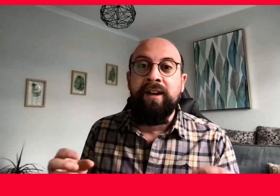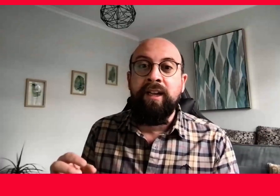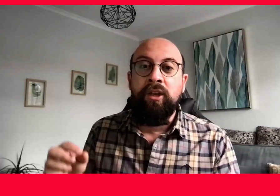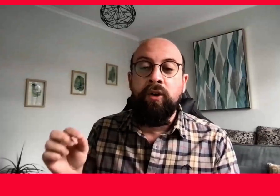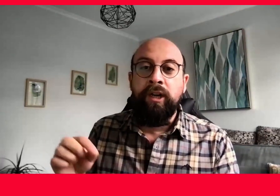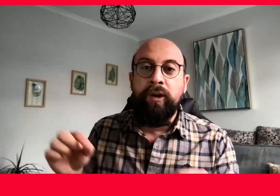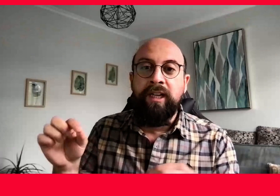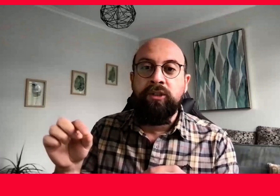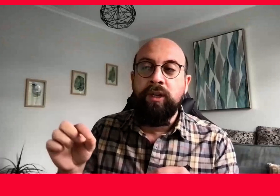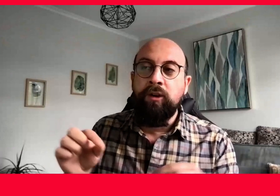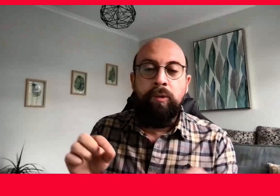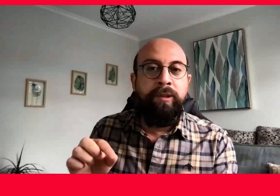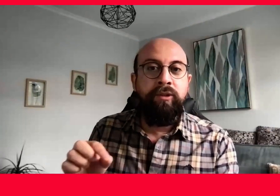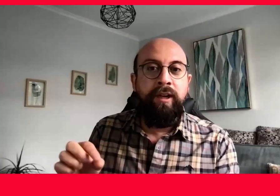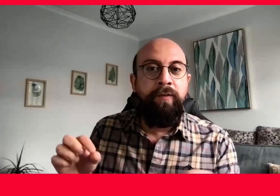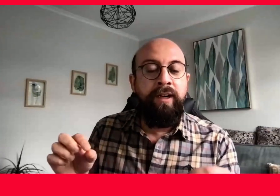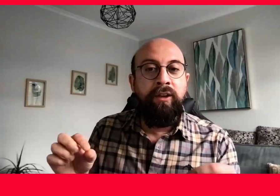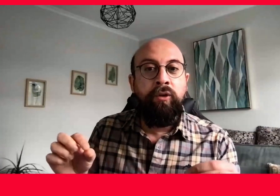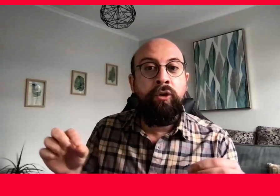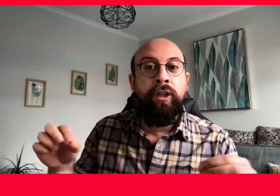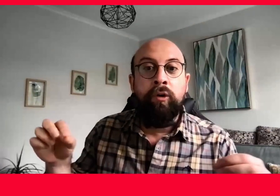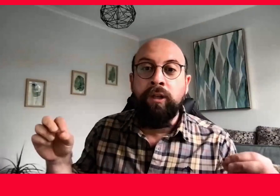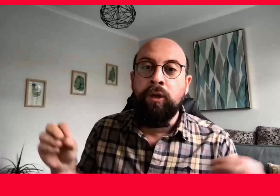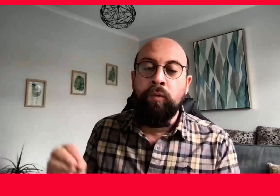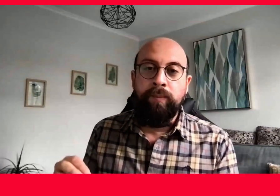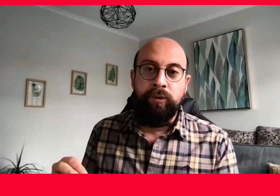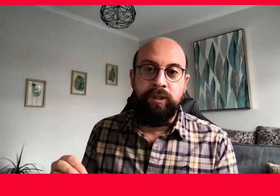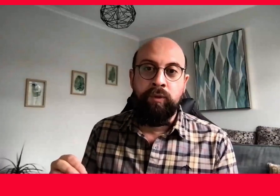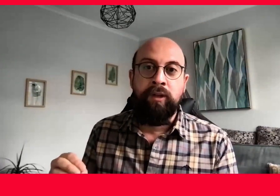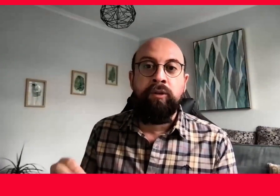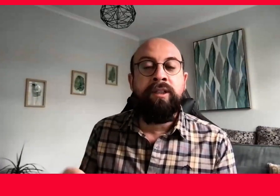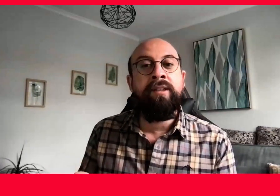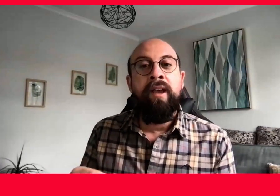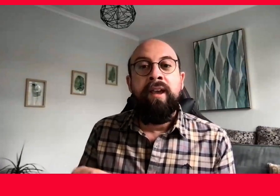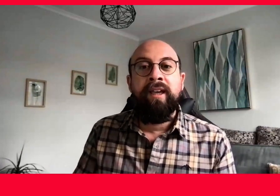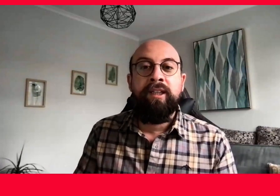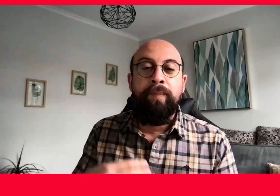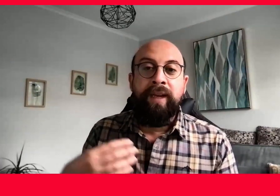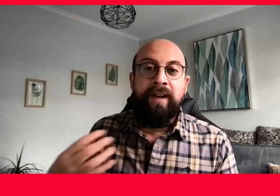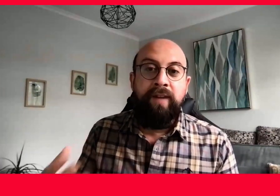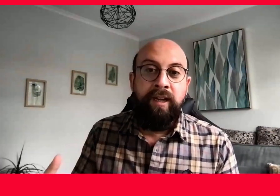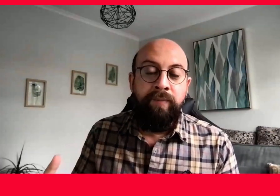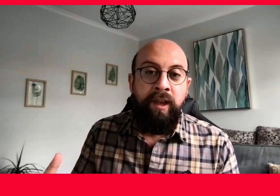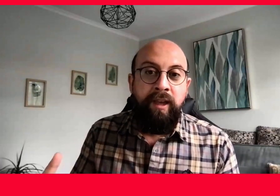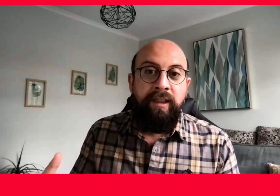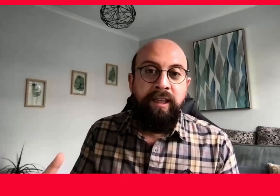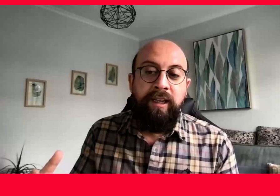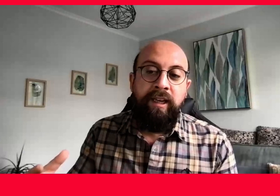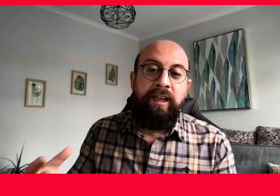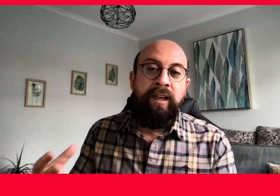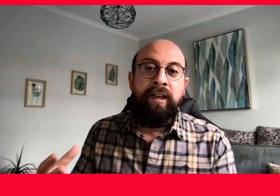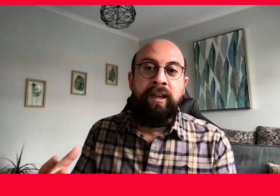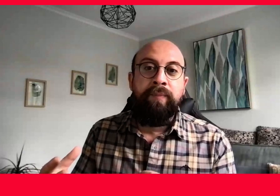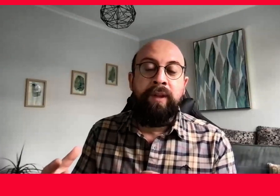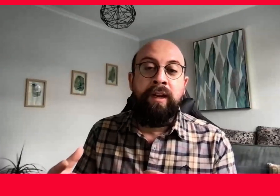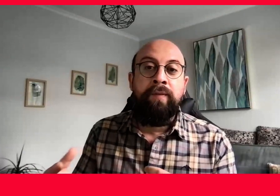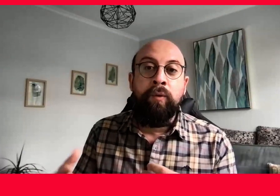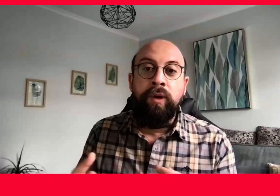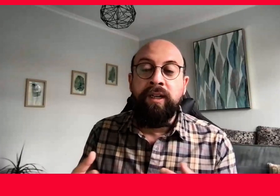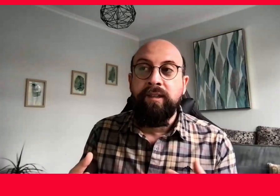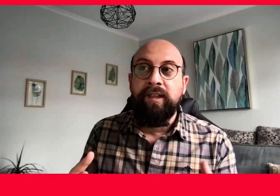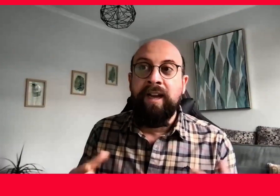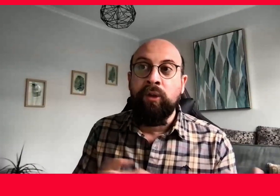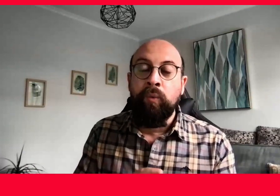justamente en las regiones o en las zonas, como mencionaba Fernando, donde los anticuerpos se unen. Entonces, es esperable de que